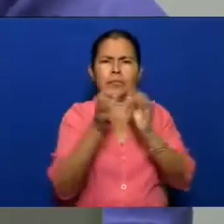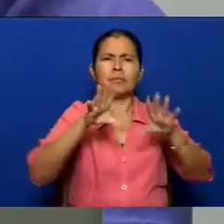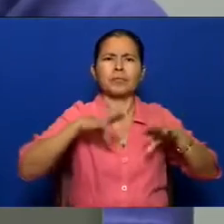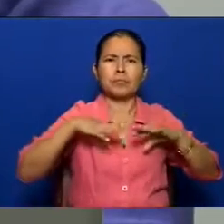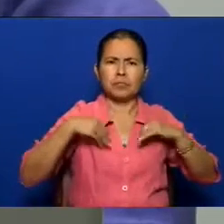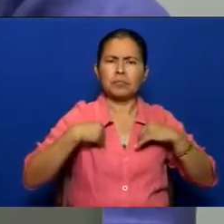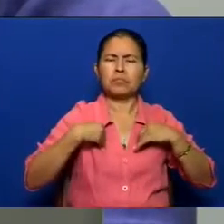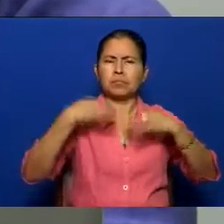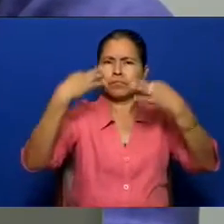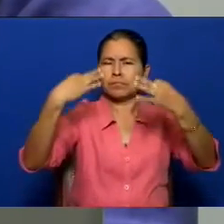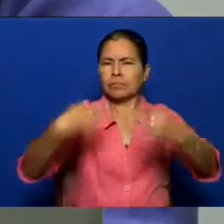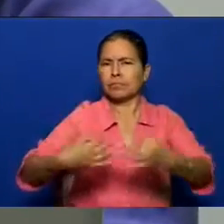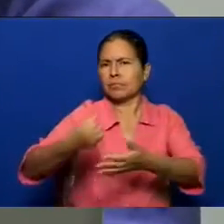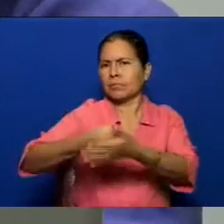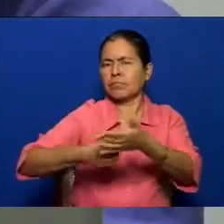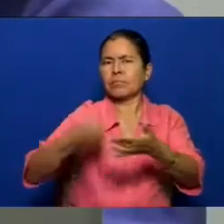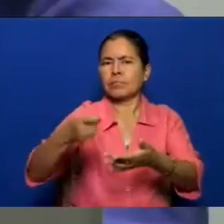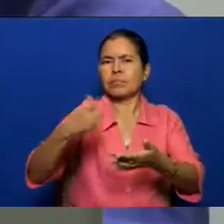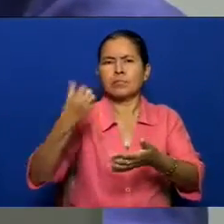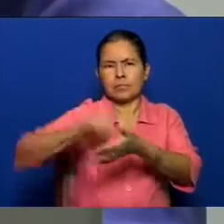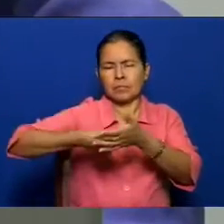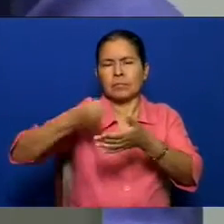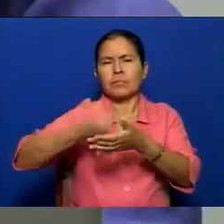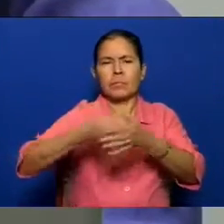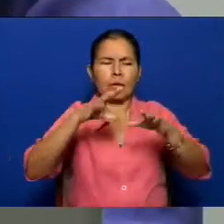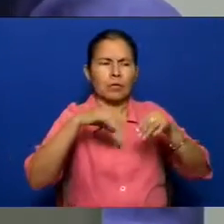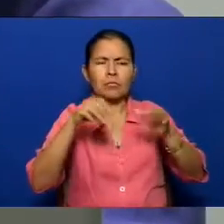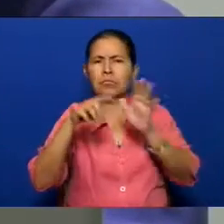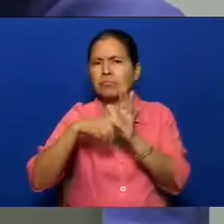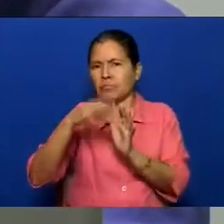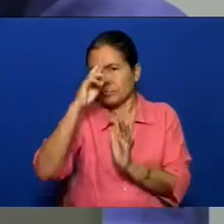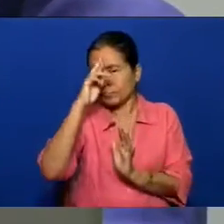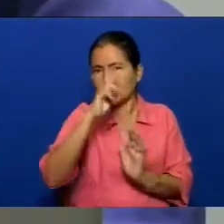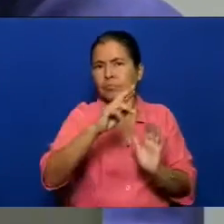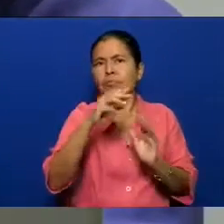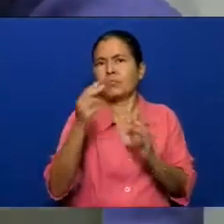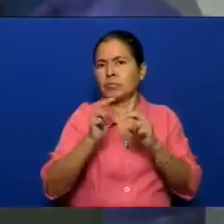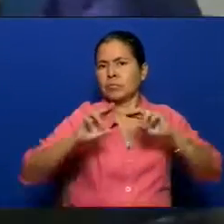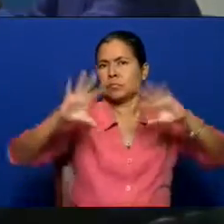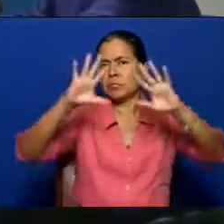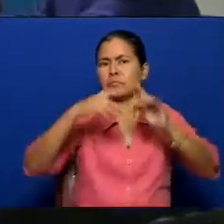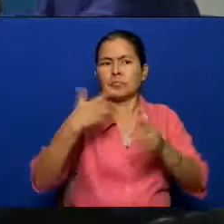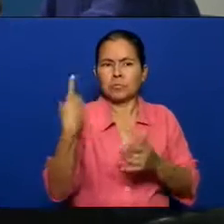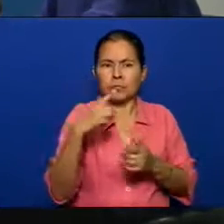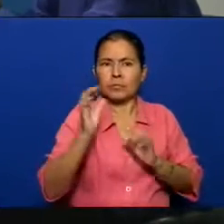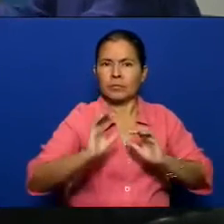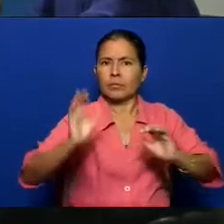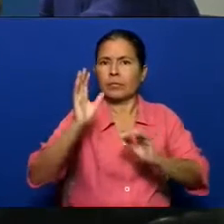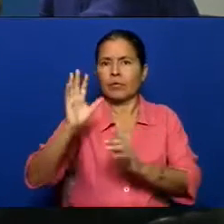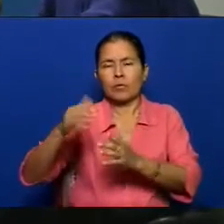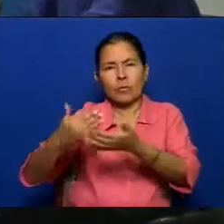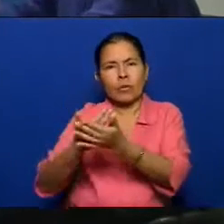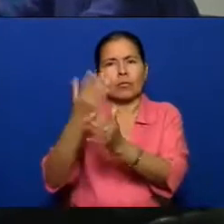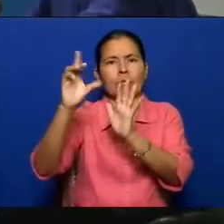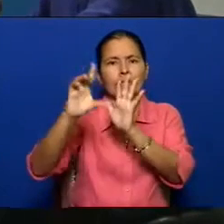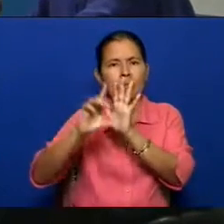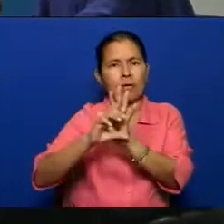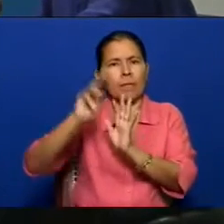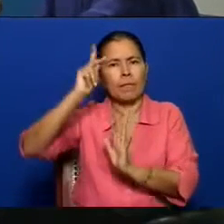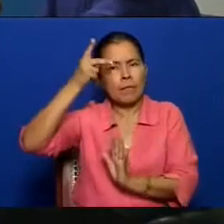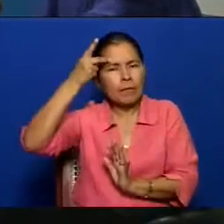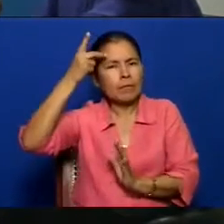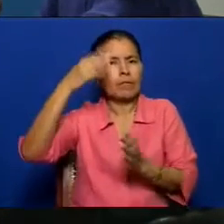estado precisamente en eso, cumpliendo la Convención, creando leyes, creando políticas, creando programas,